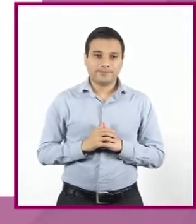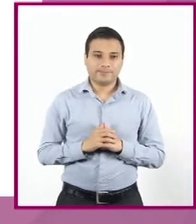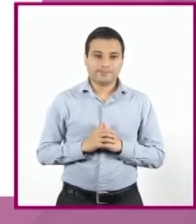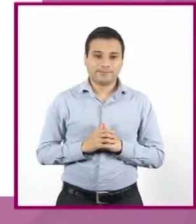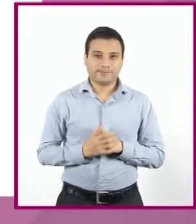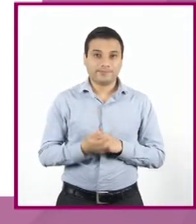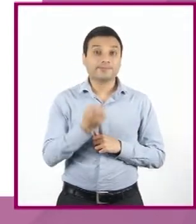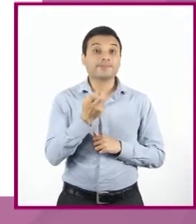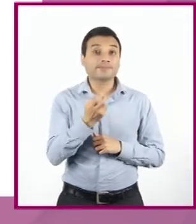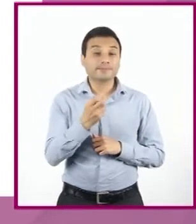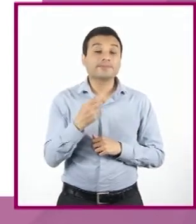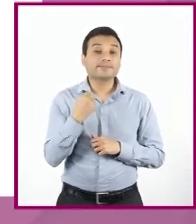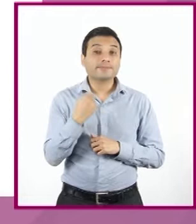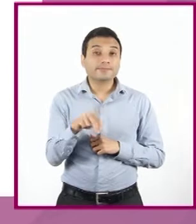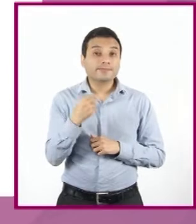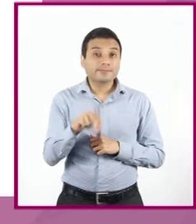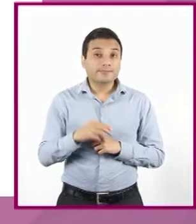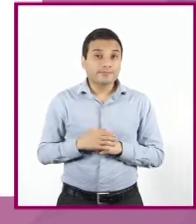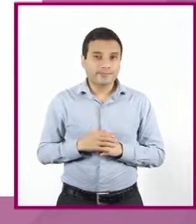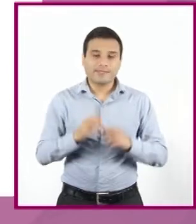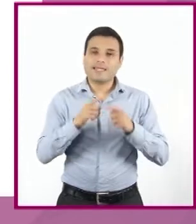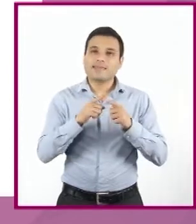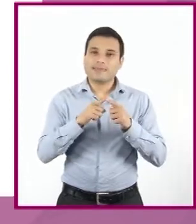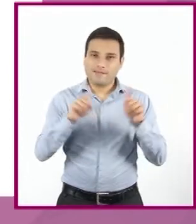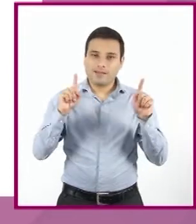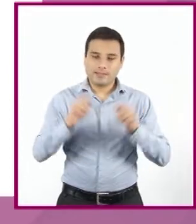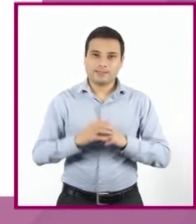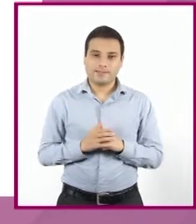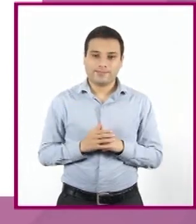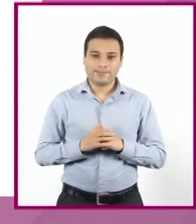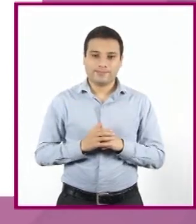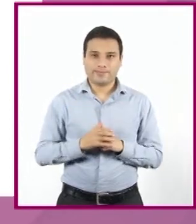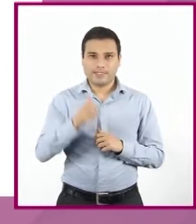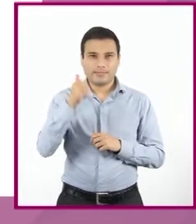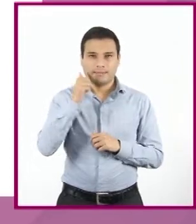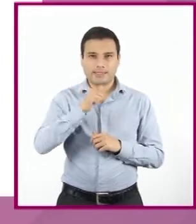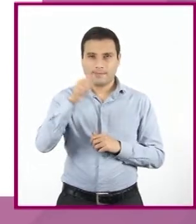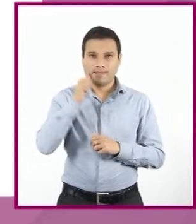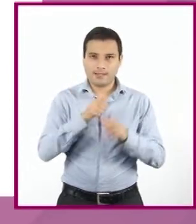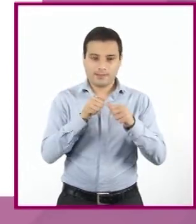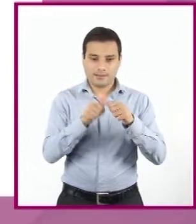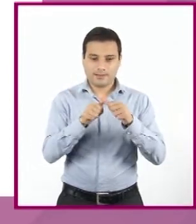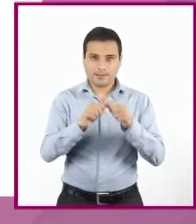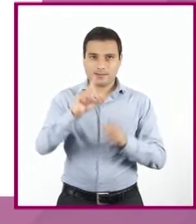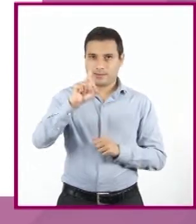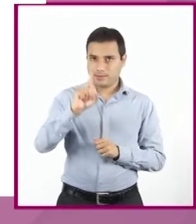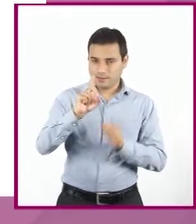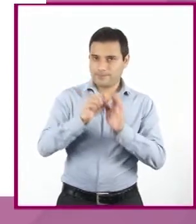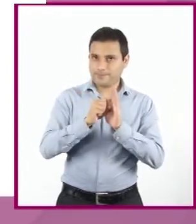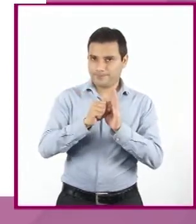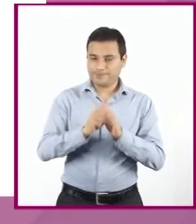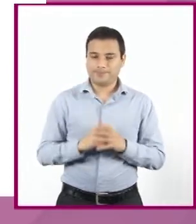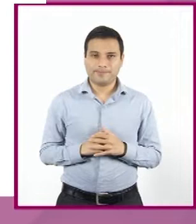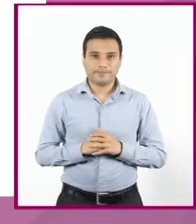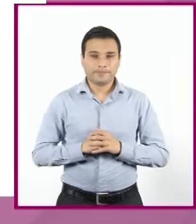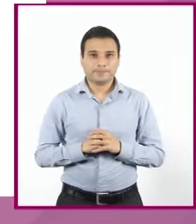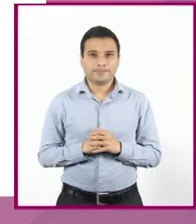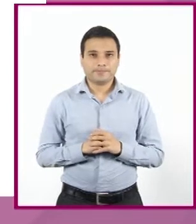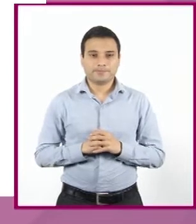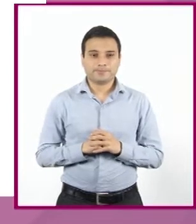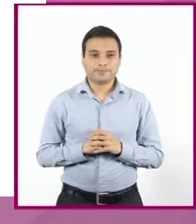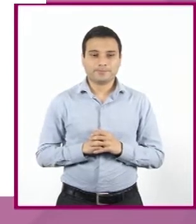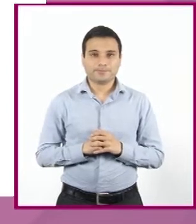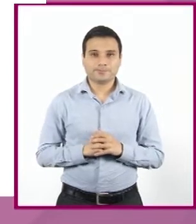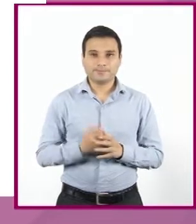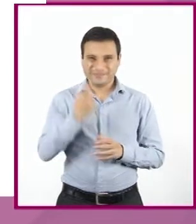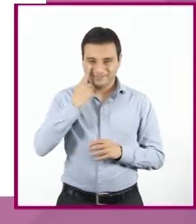esta constante también se llama diferencia y generalmente se simboliza con la letra D. Retomemos